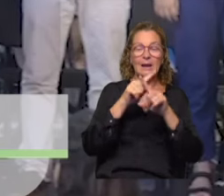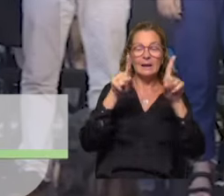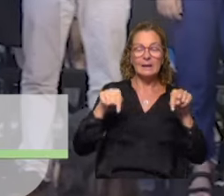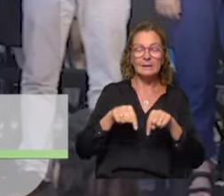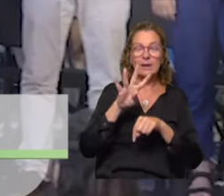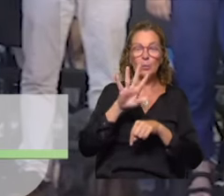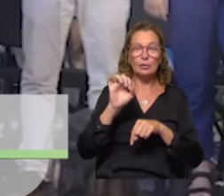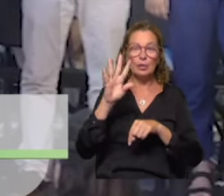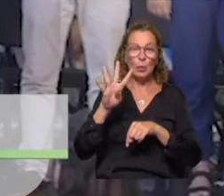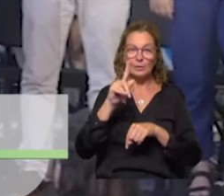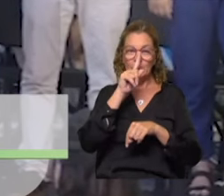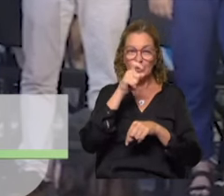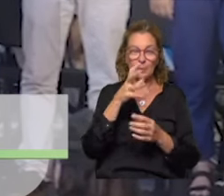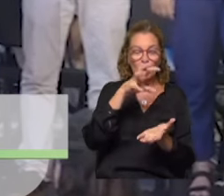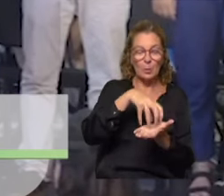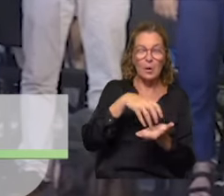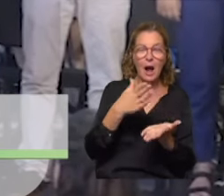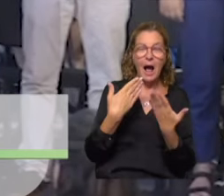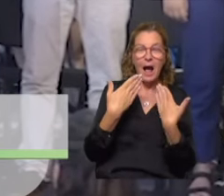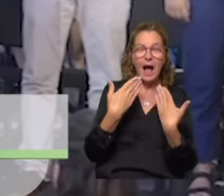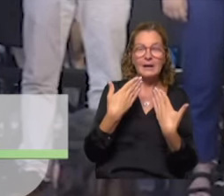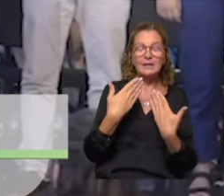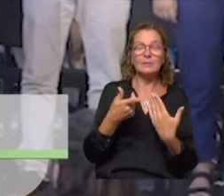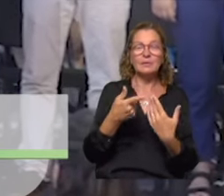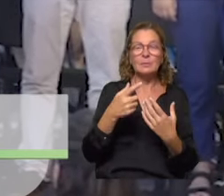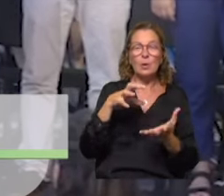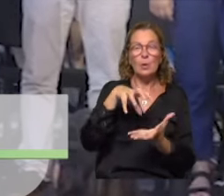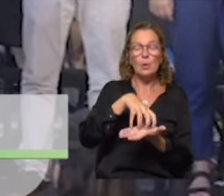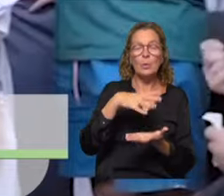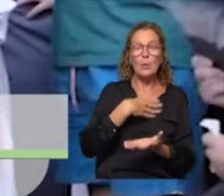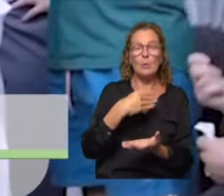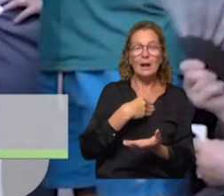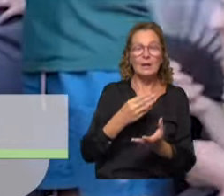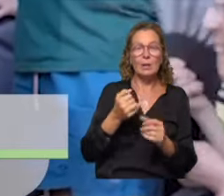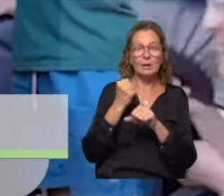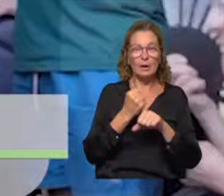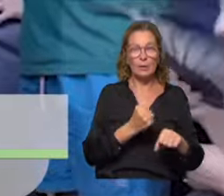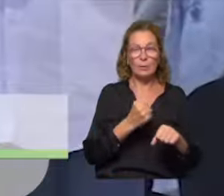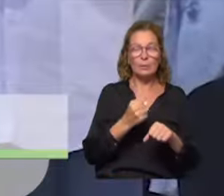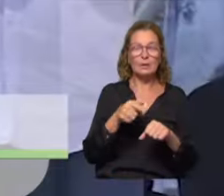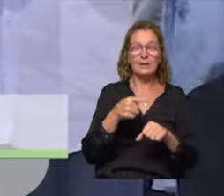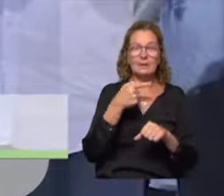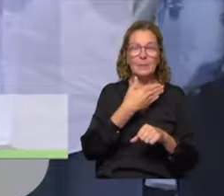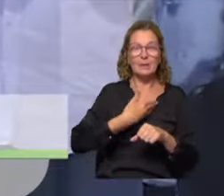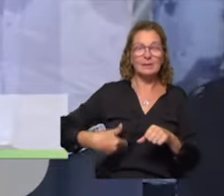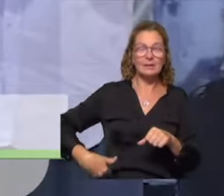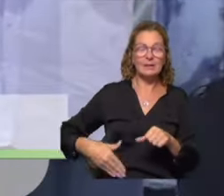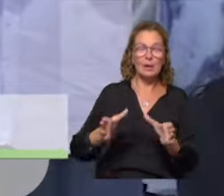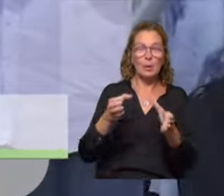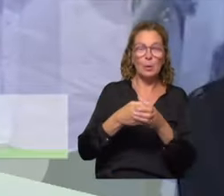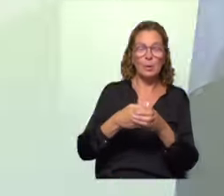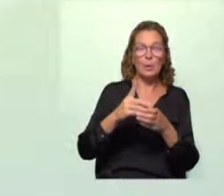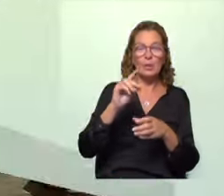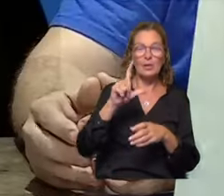404 de Montevideo, perteneciente al sector Aire Fresco del Partido Nacional, inaugura su sede central con presencia del precandidato presidencial del sector,